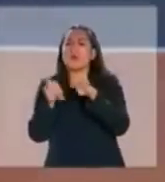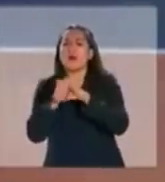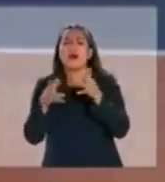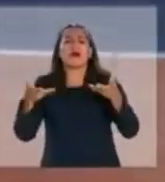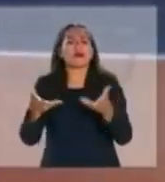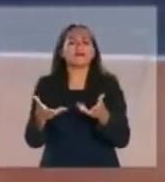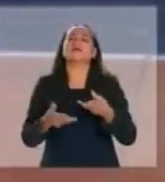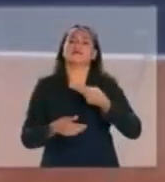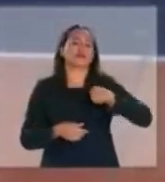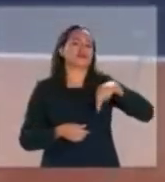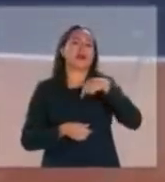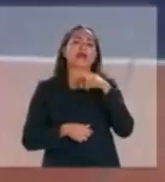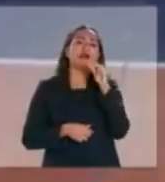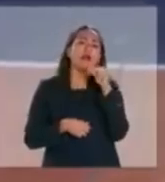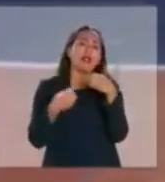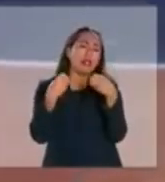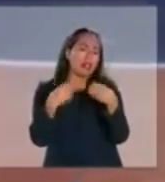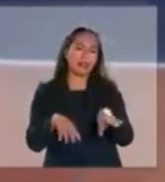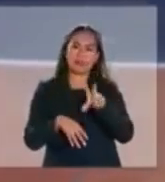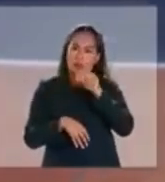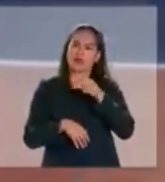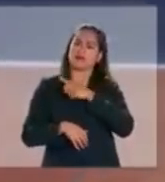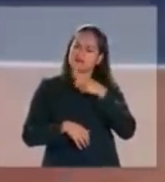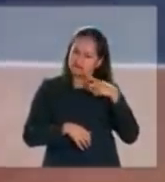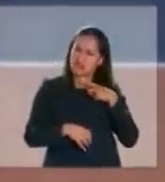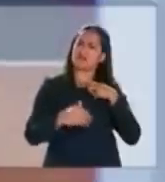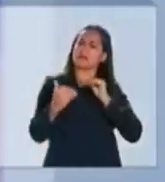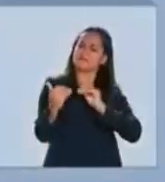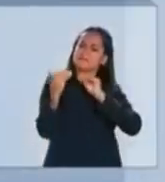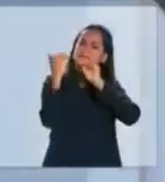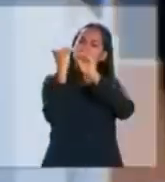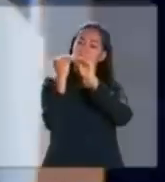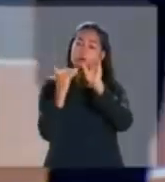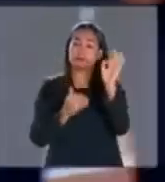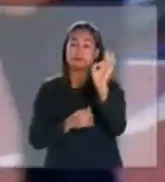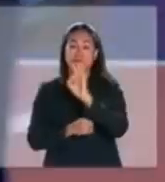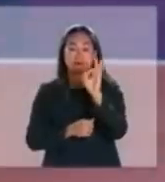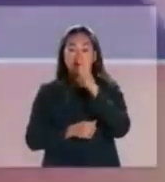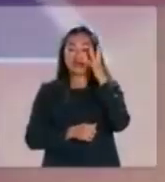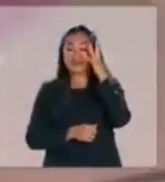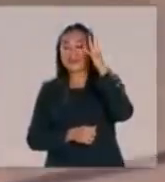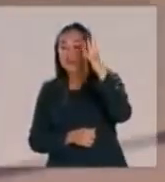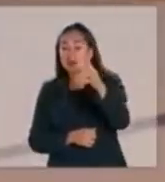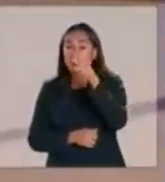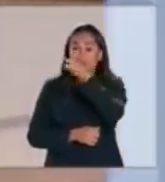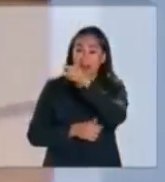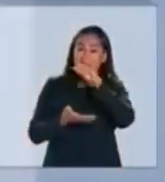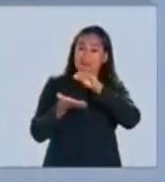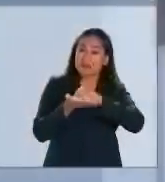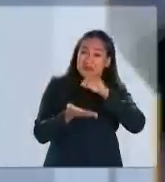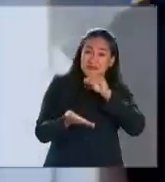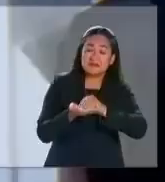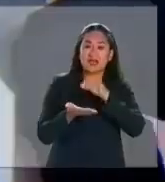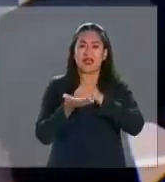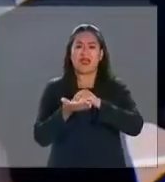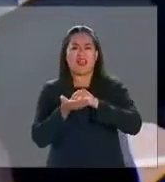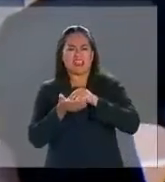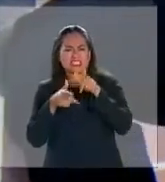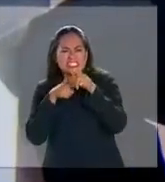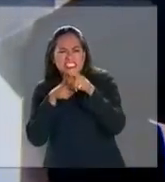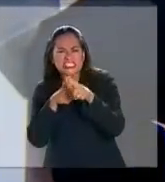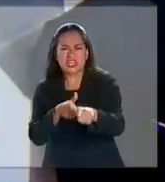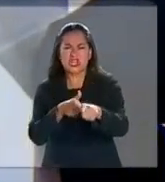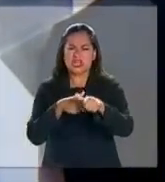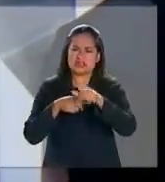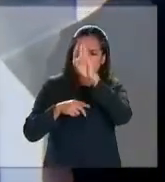transigir y si después de eso a un tiempo de distancia esas líneas rojas se han respetado quiere decir que la diplomacia